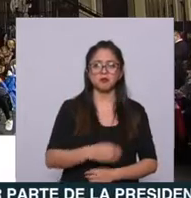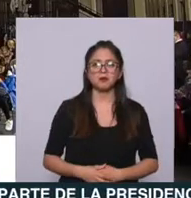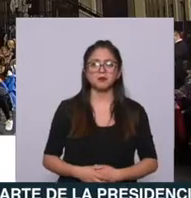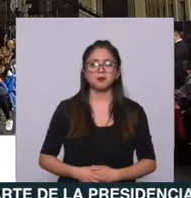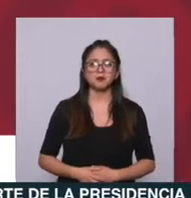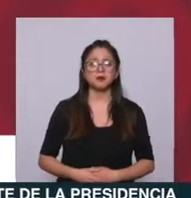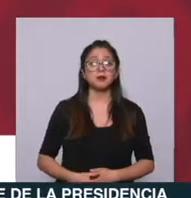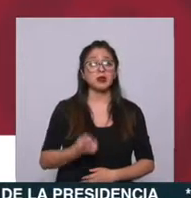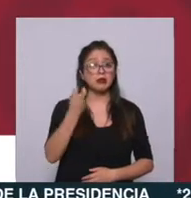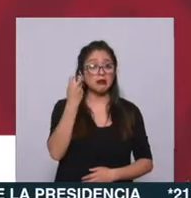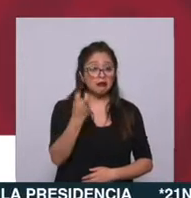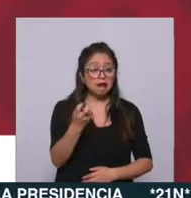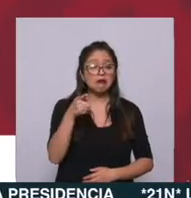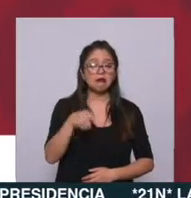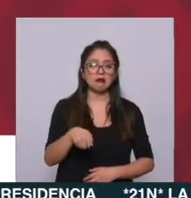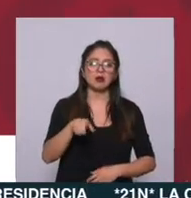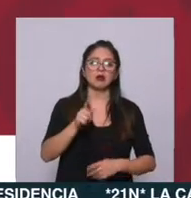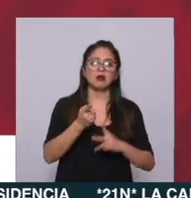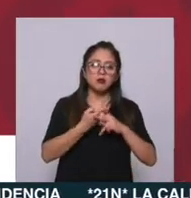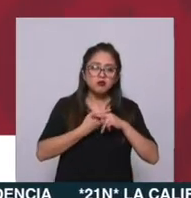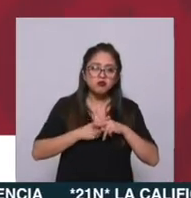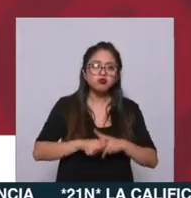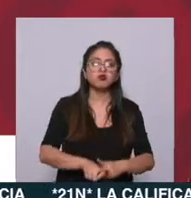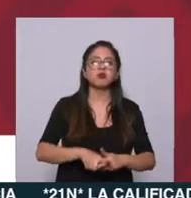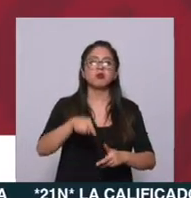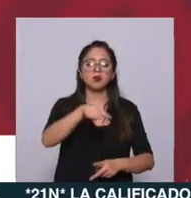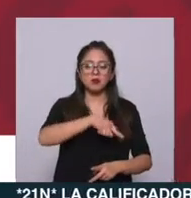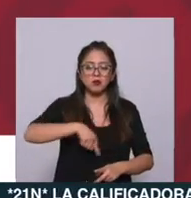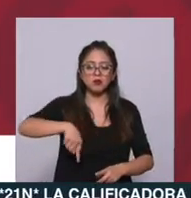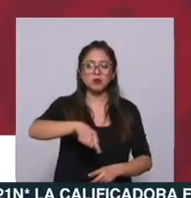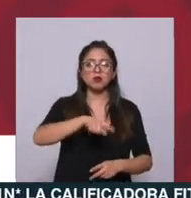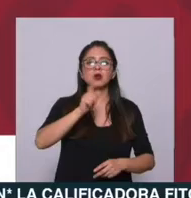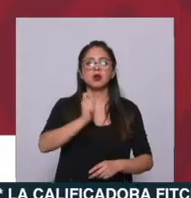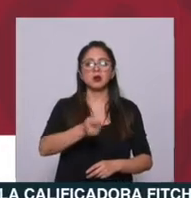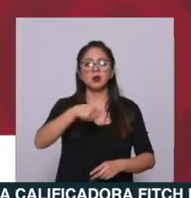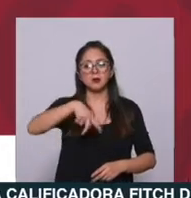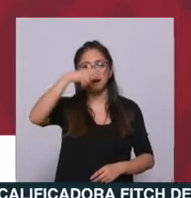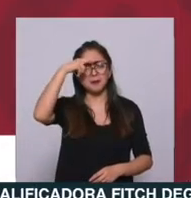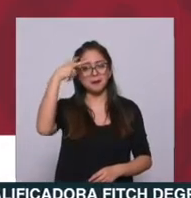porque es donde comienza nuestra patria